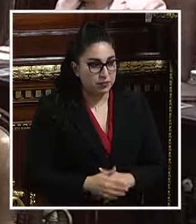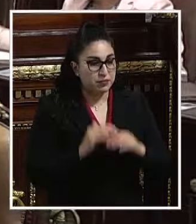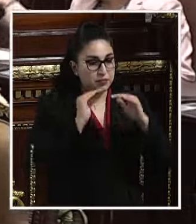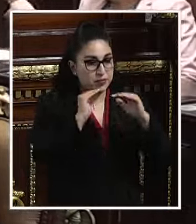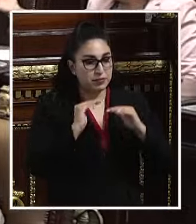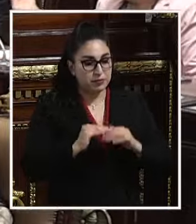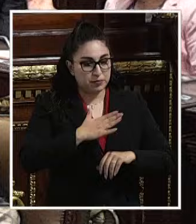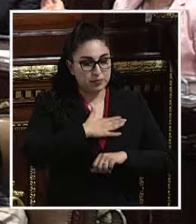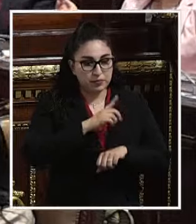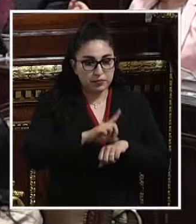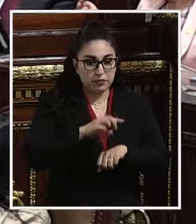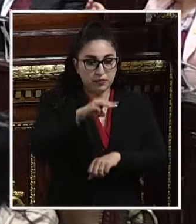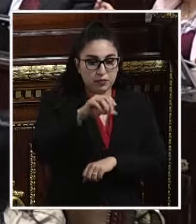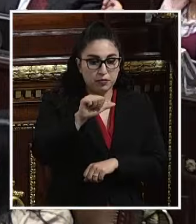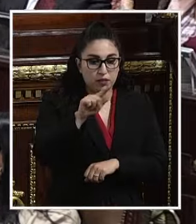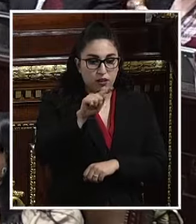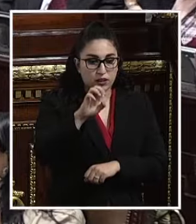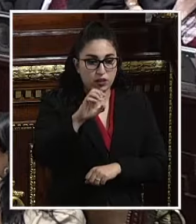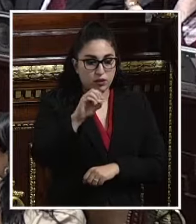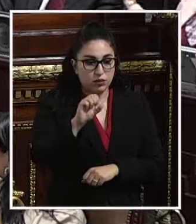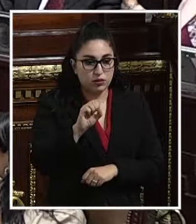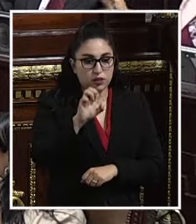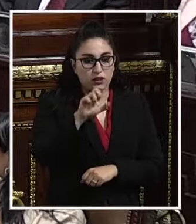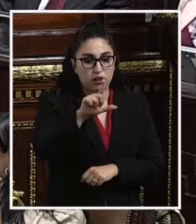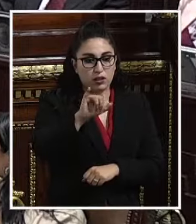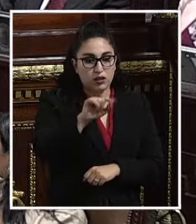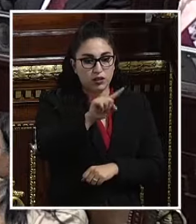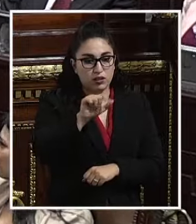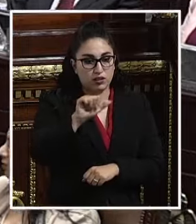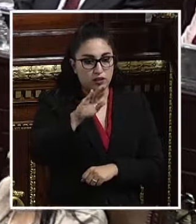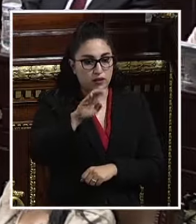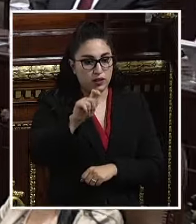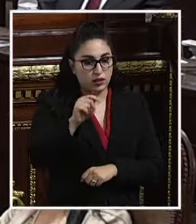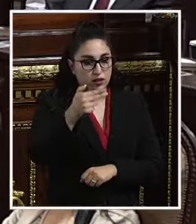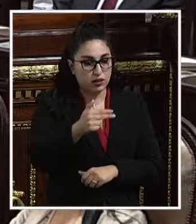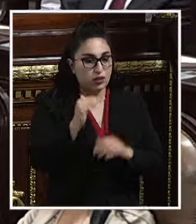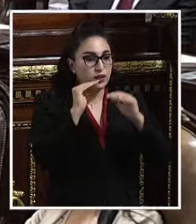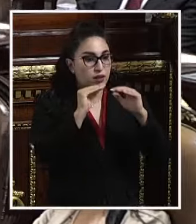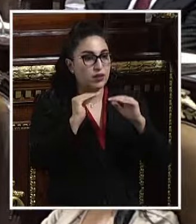Buenos días, Mateos Hernández Elizabeth, presente.